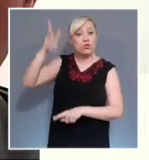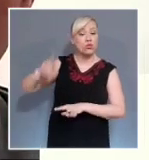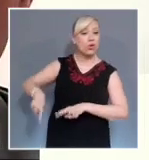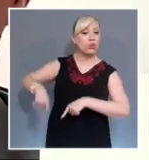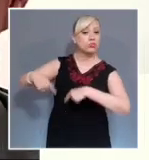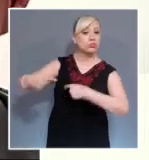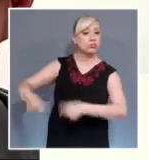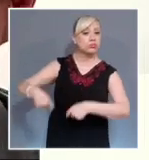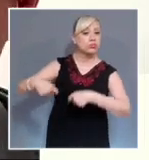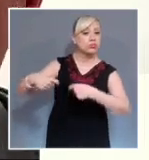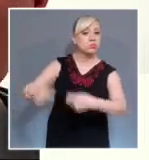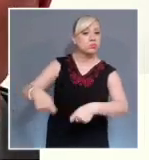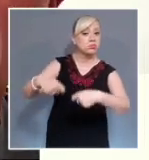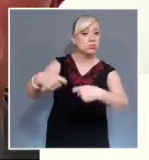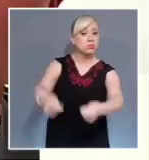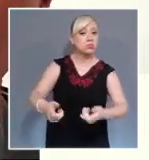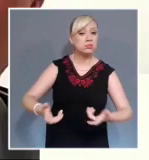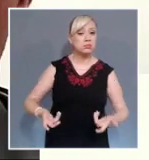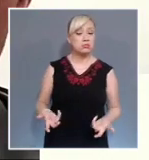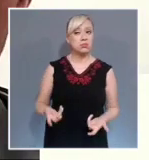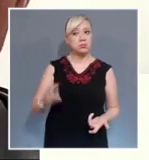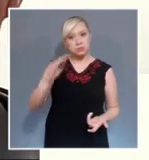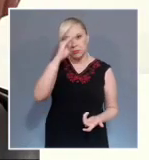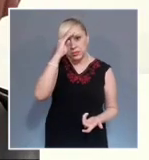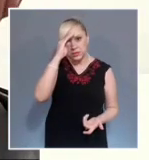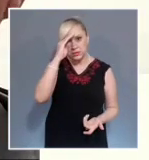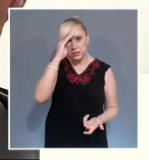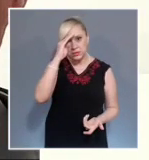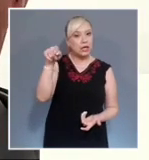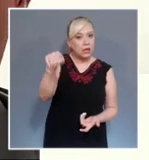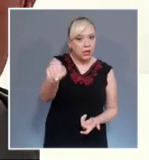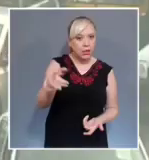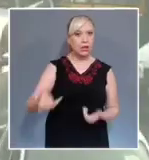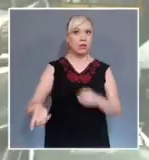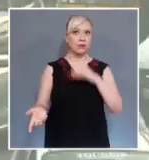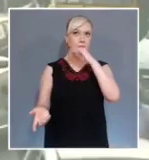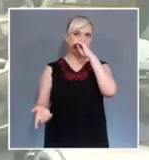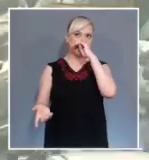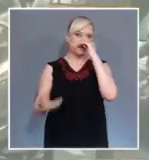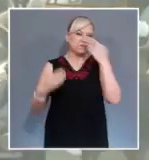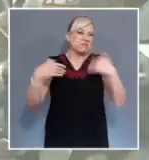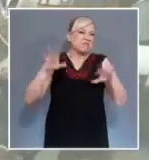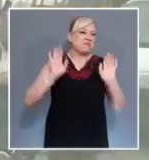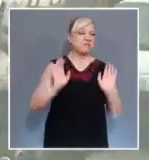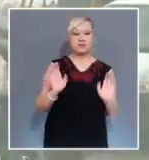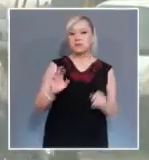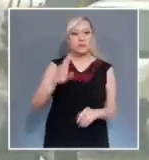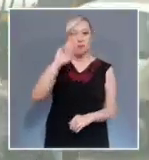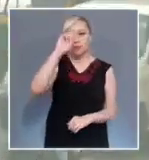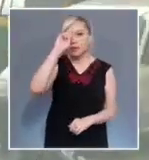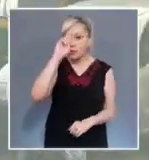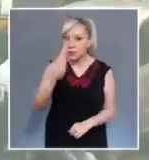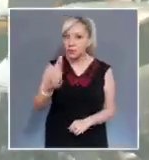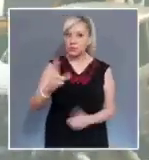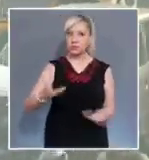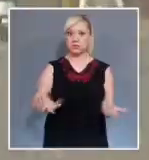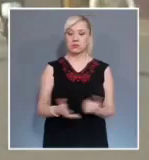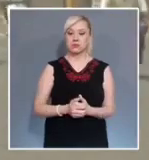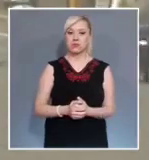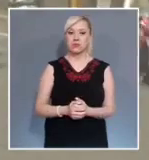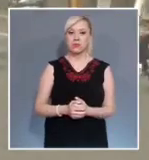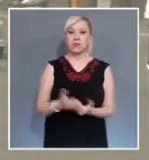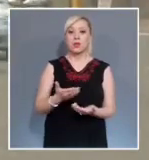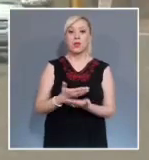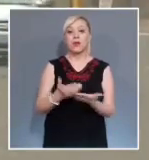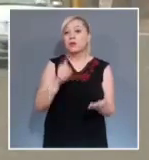en los que tenemos que pensar y a los que tenemos que respetar muchas de las generaciones que aún no han